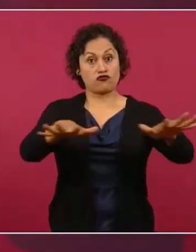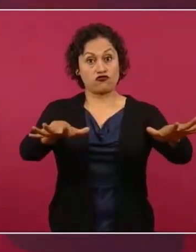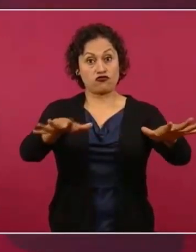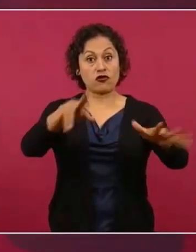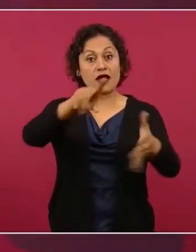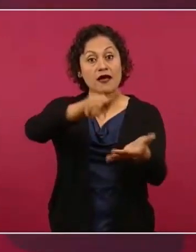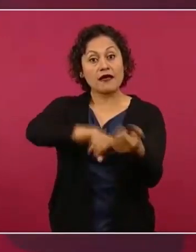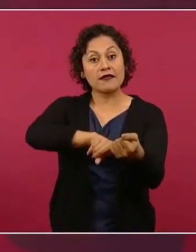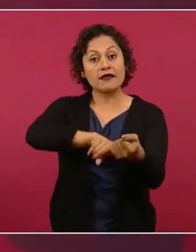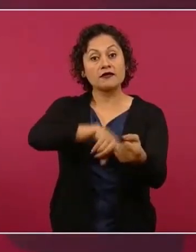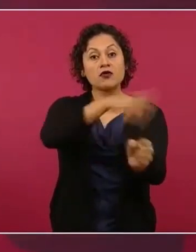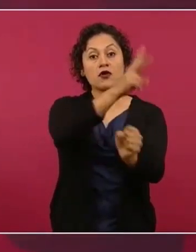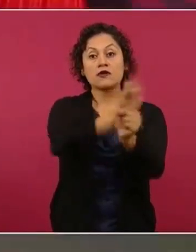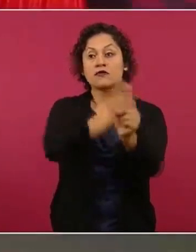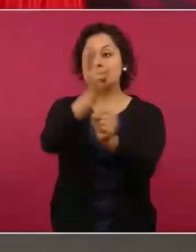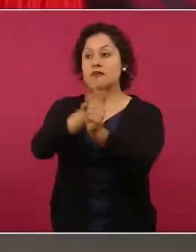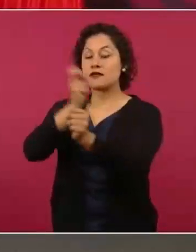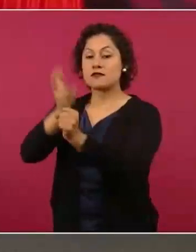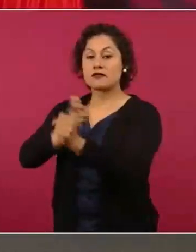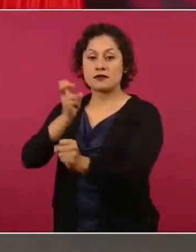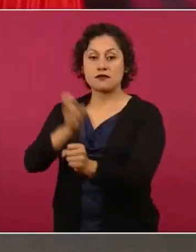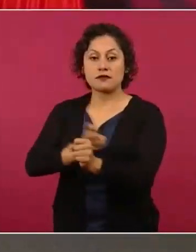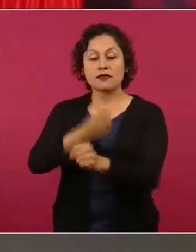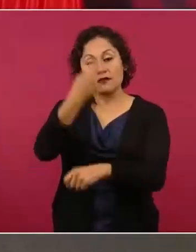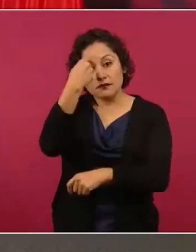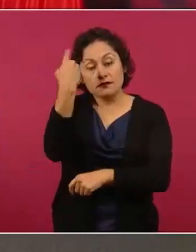una marcha